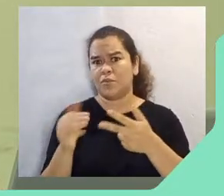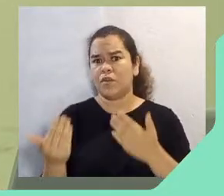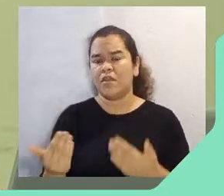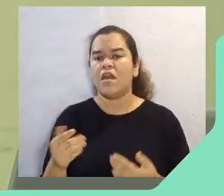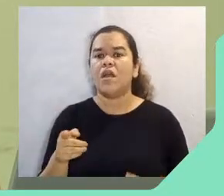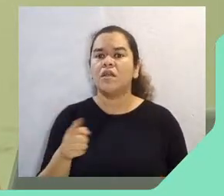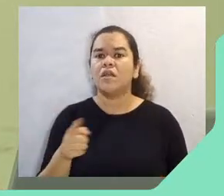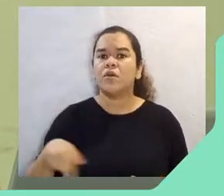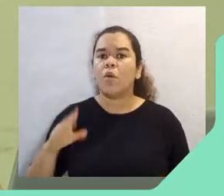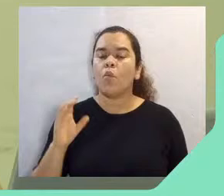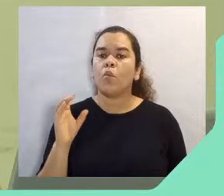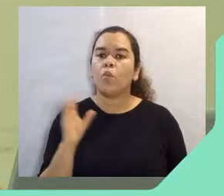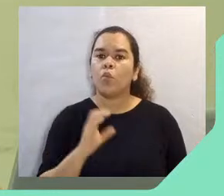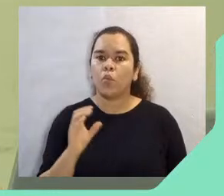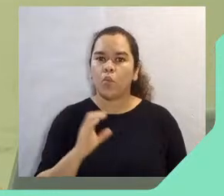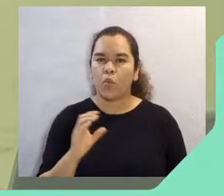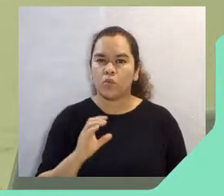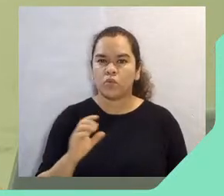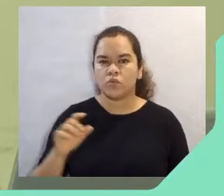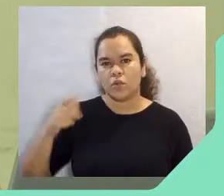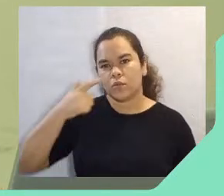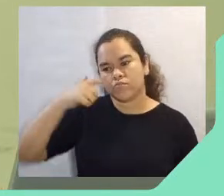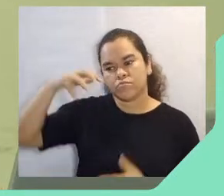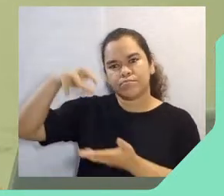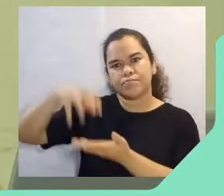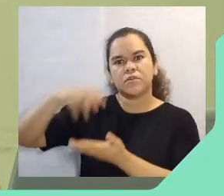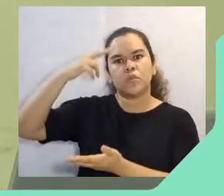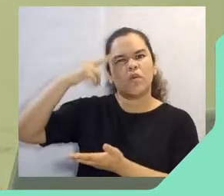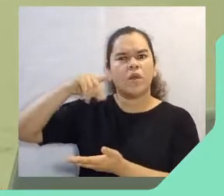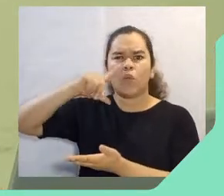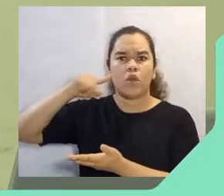se dicte en la sede 9 de julio.